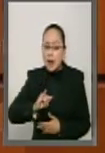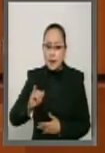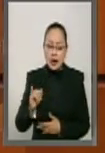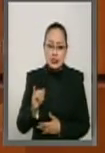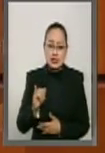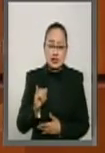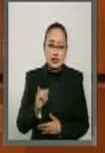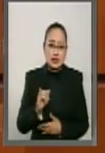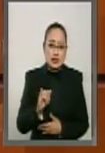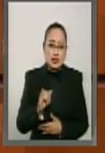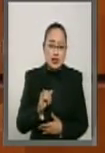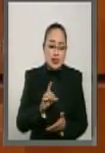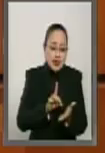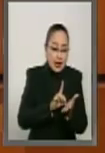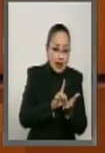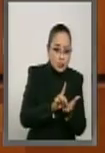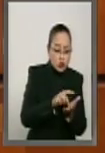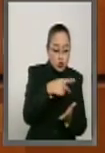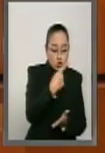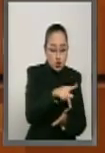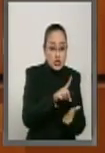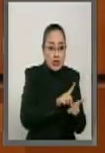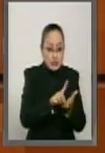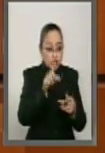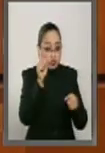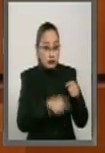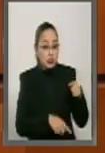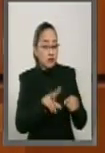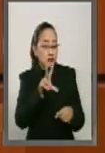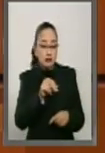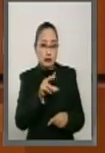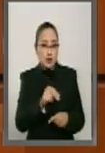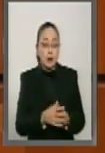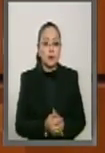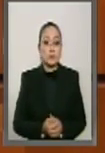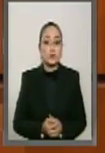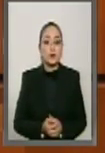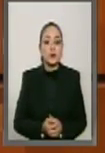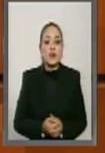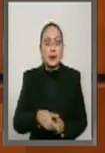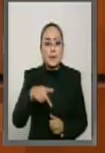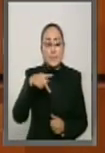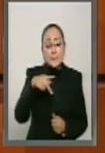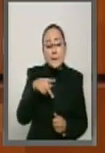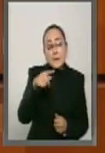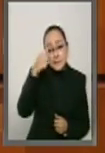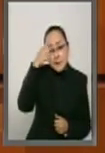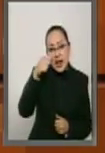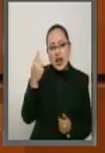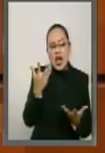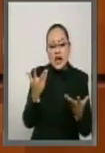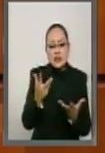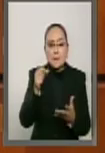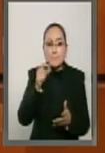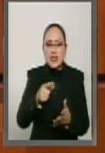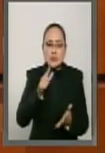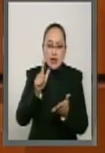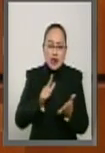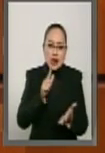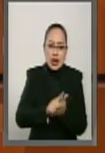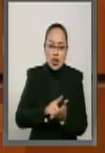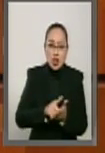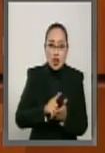y nunca del derecho mismo. Para ponderar en sus justas dimensiones la trascendencia de la ley que estamos por